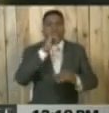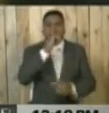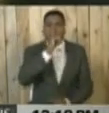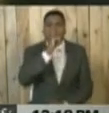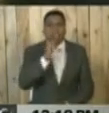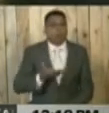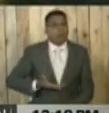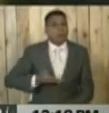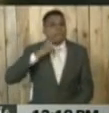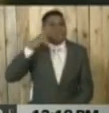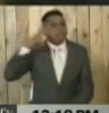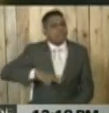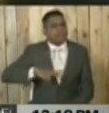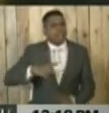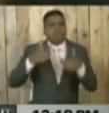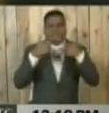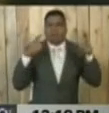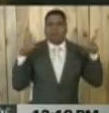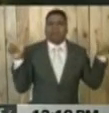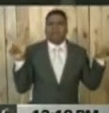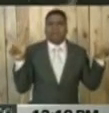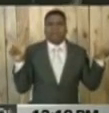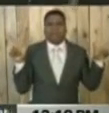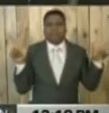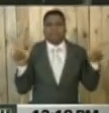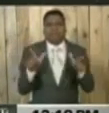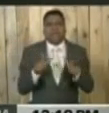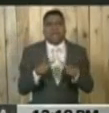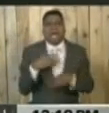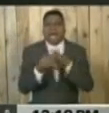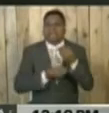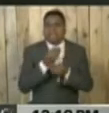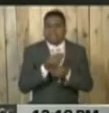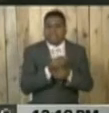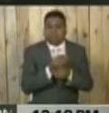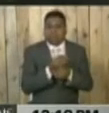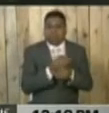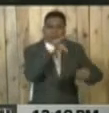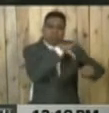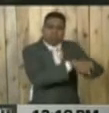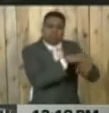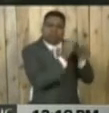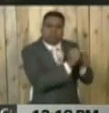veraz y oportuna, a la libertad de expresión, a secuestrarlo en manos de grupos